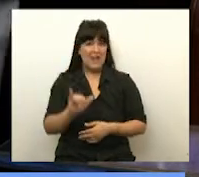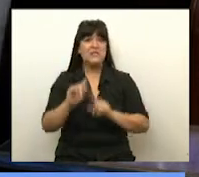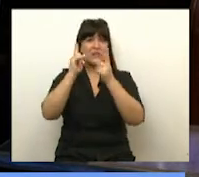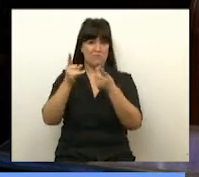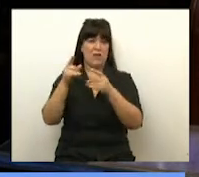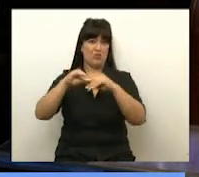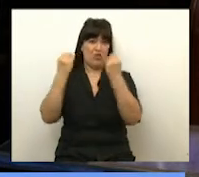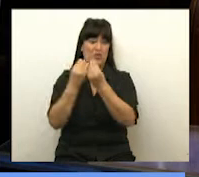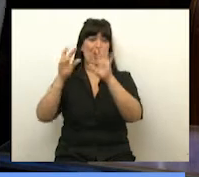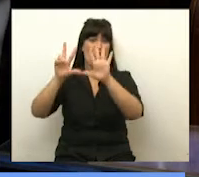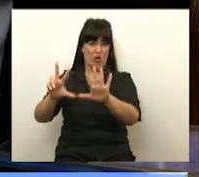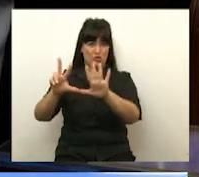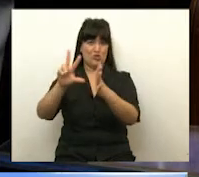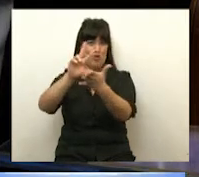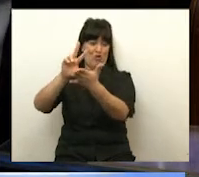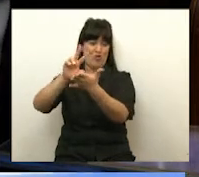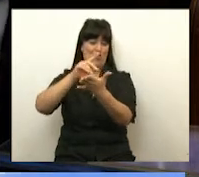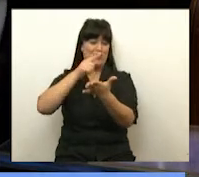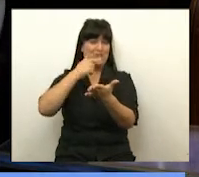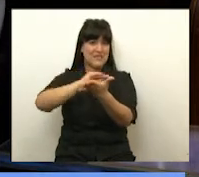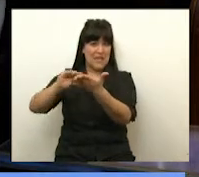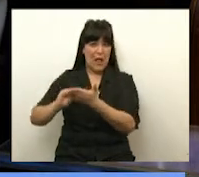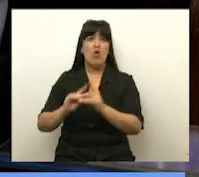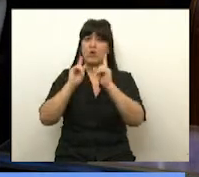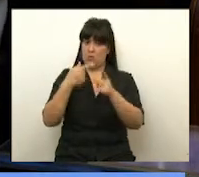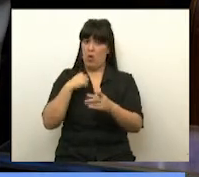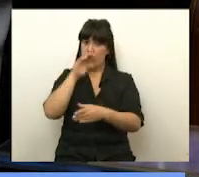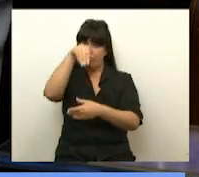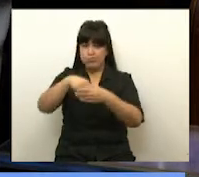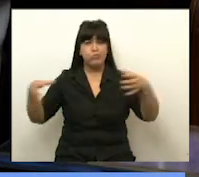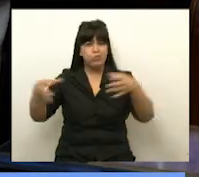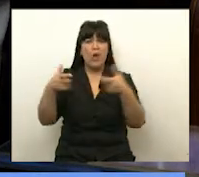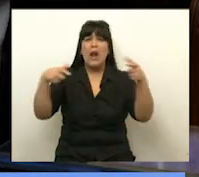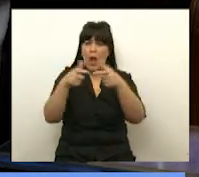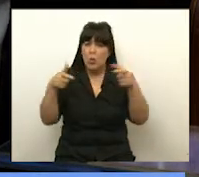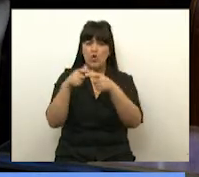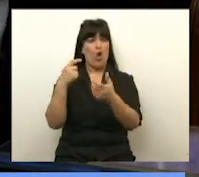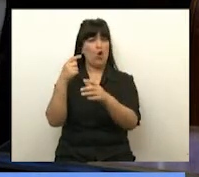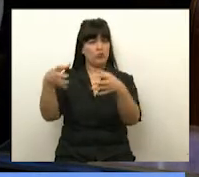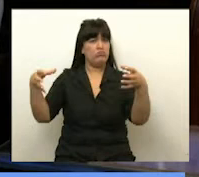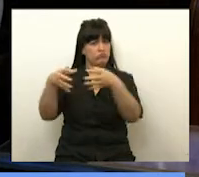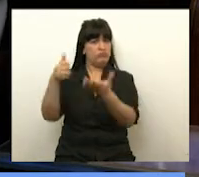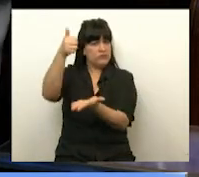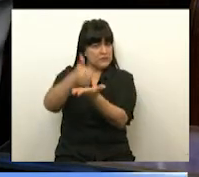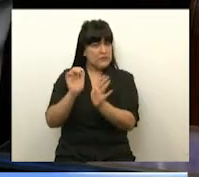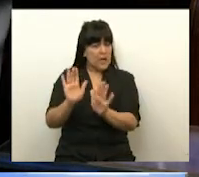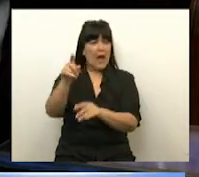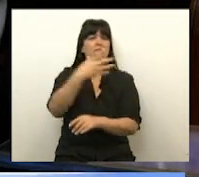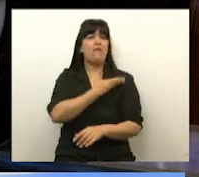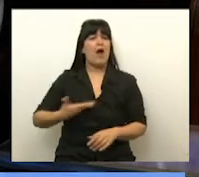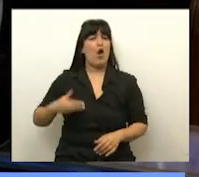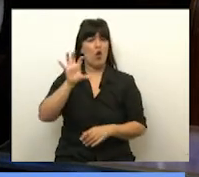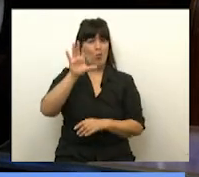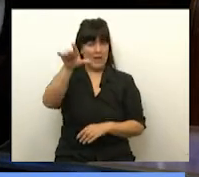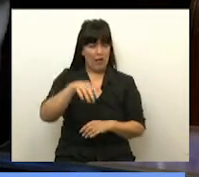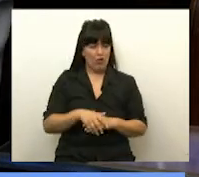nacionales, ha participado, junto con quien les habla, de reuniones con el gobernador, donde Mariano Arcioni, nuestro